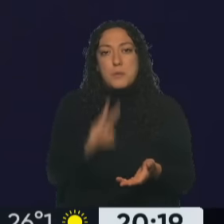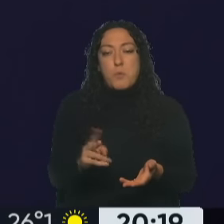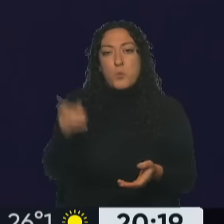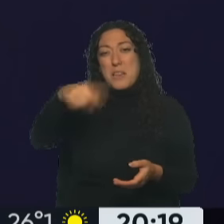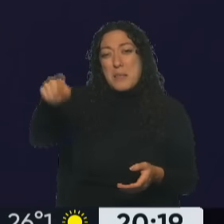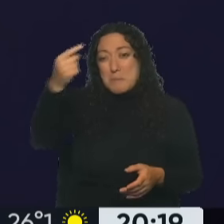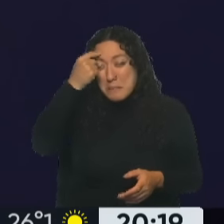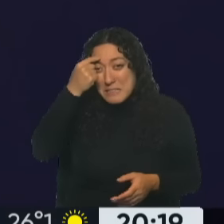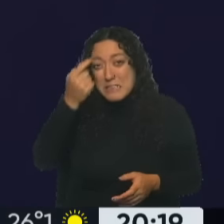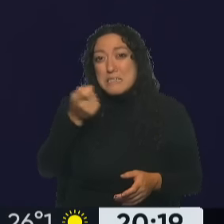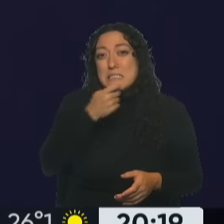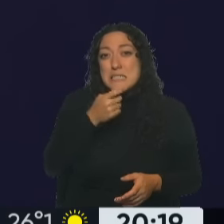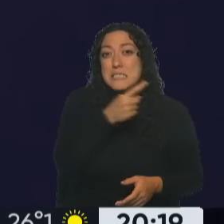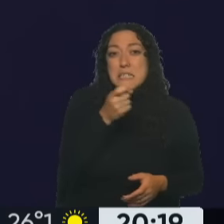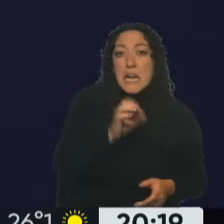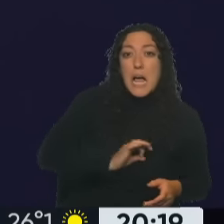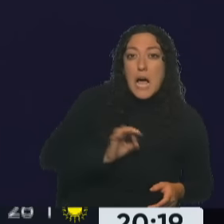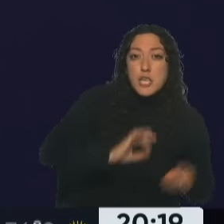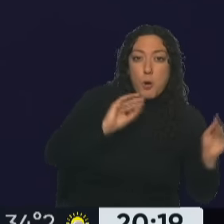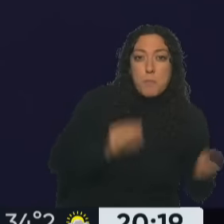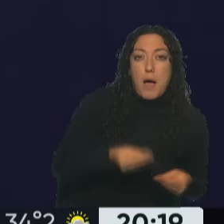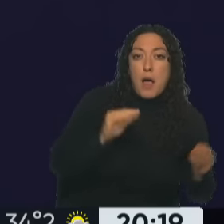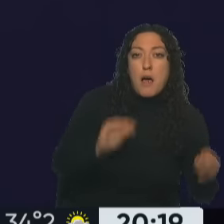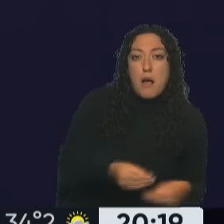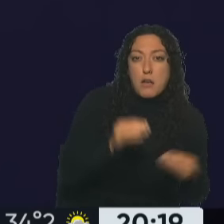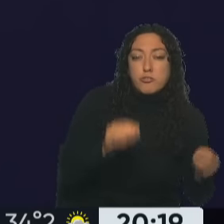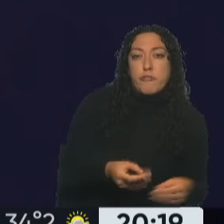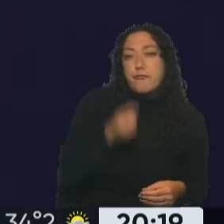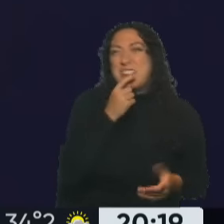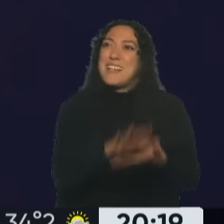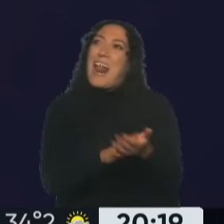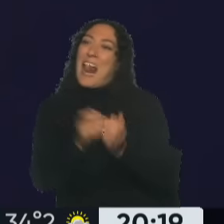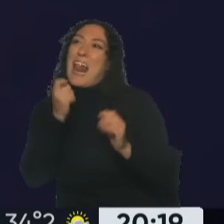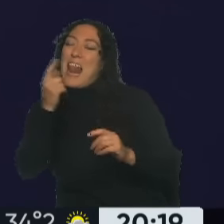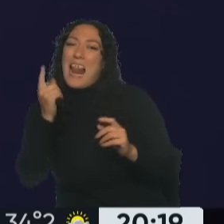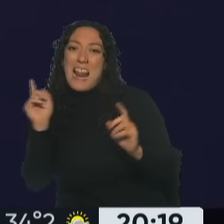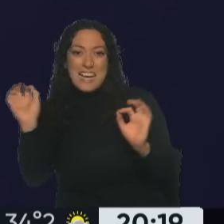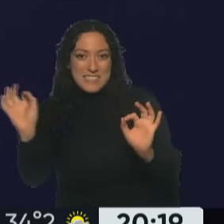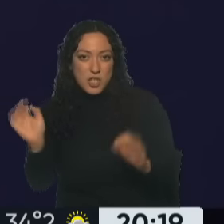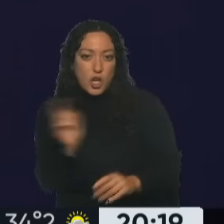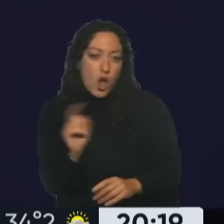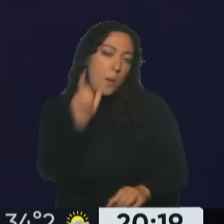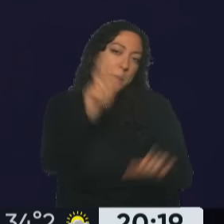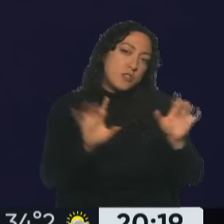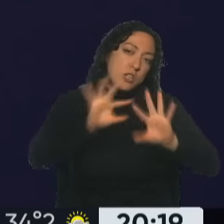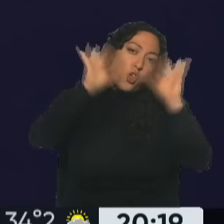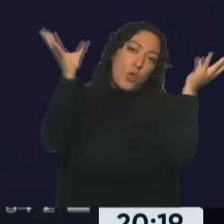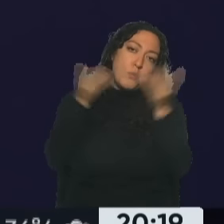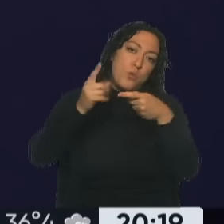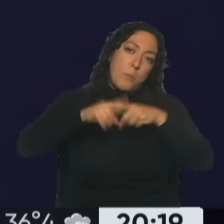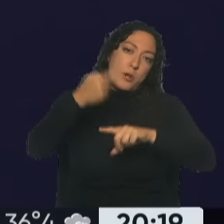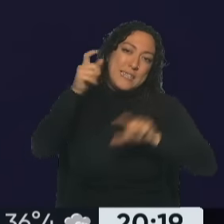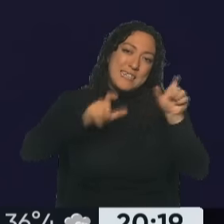si salir de 100 años de caso fuera fácil bueno seguramente más políticos en el mundo se